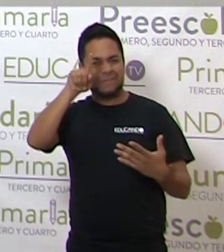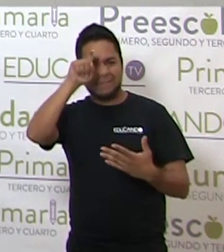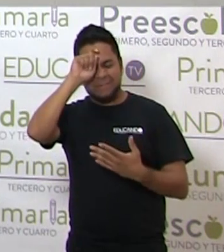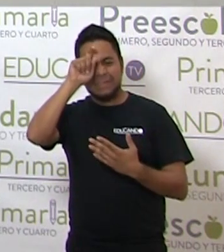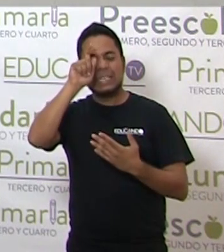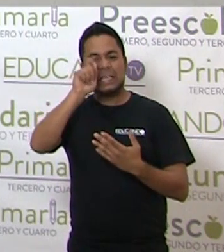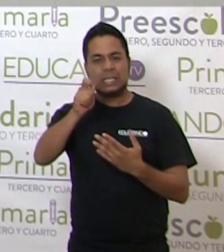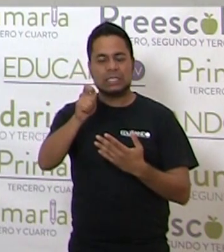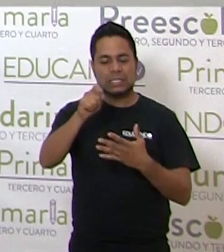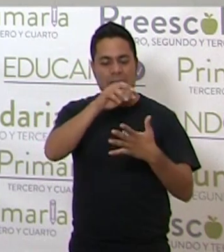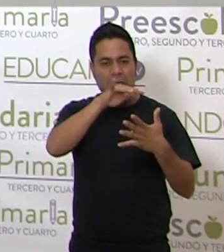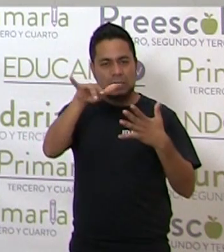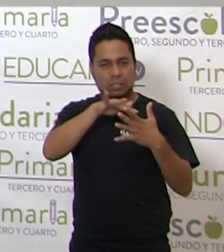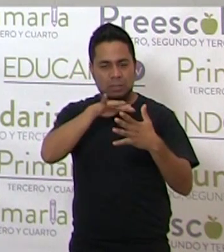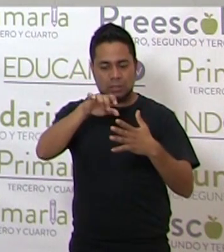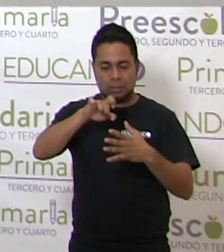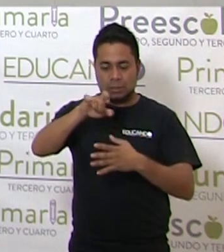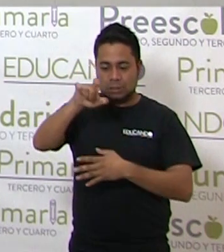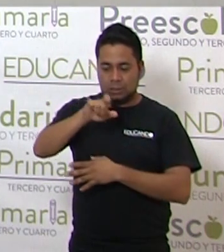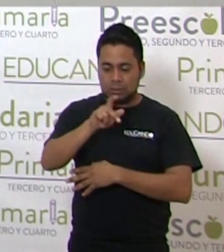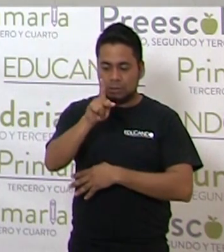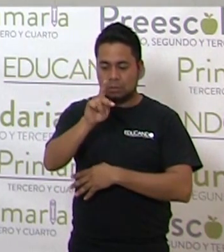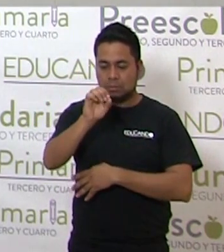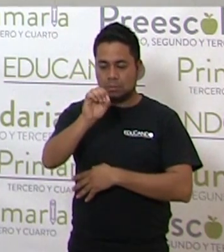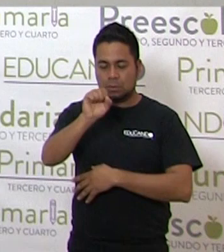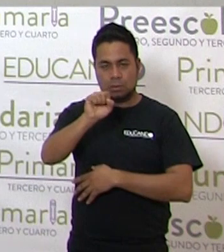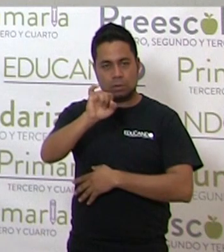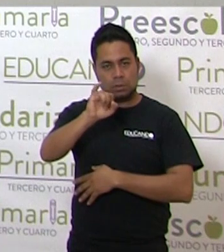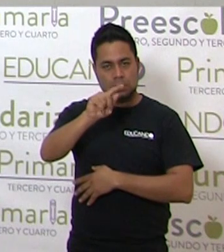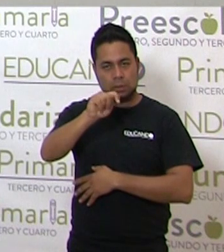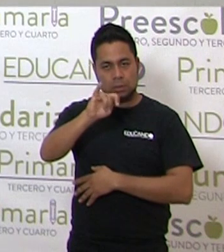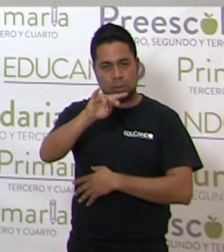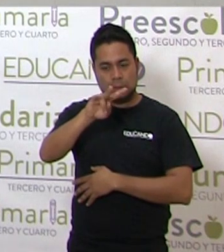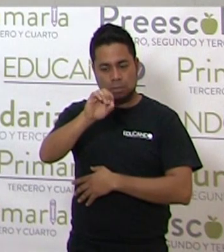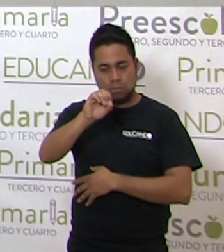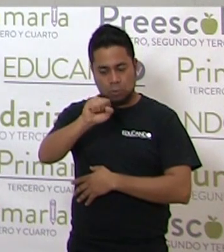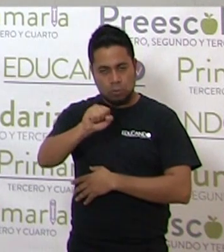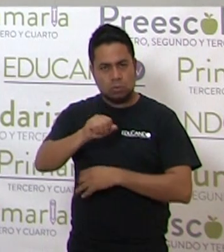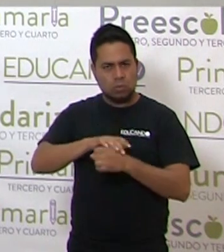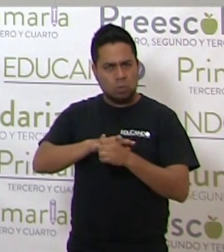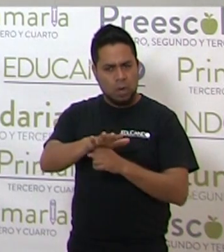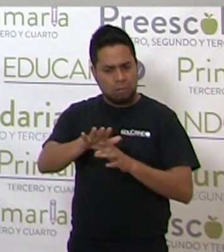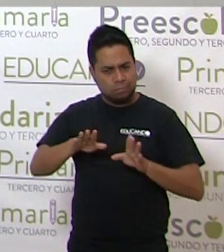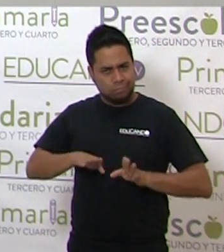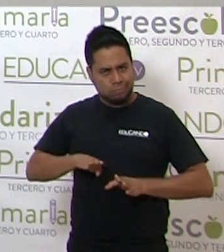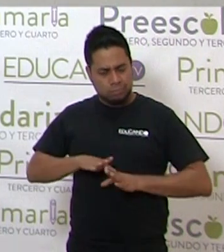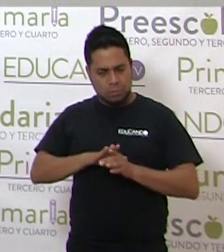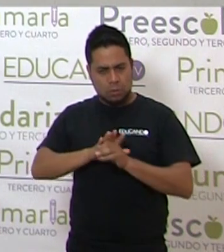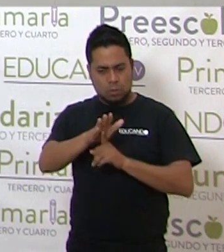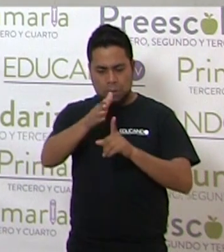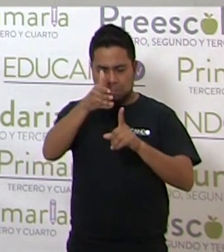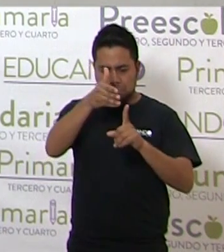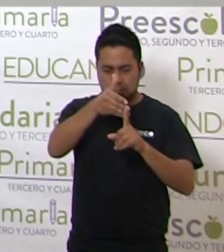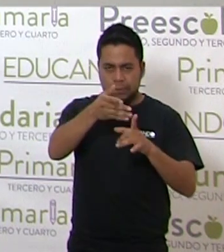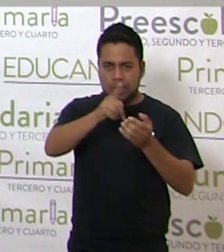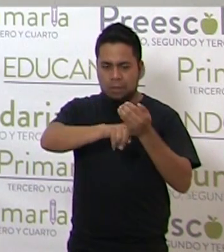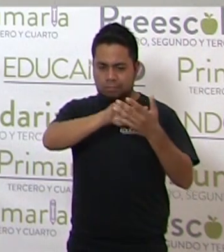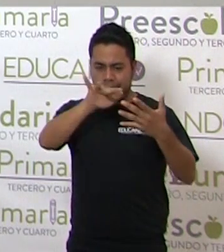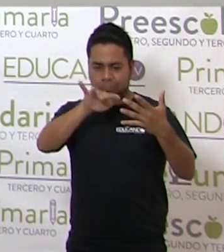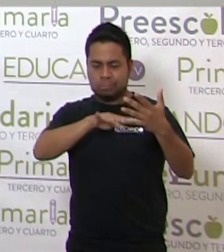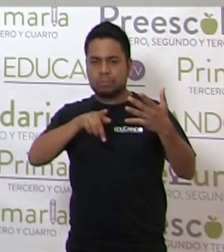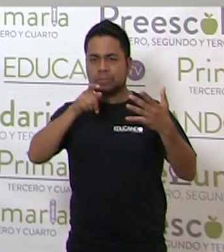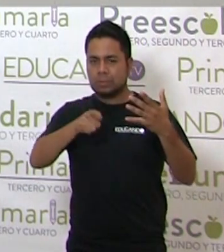textos expositivos? ¿Cuáles son sus características? ¿Cuál es su objetivo? ¿Cuál es su estructura?